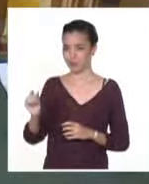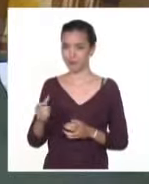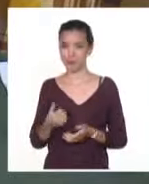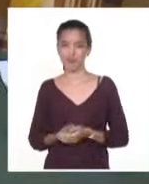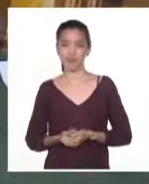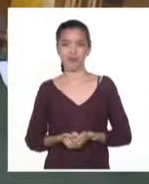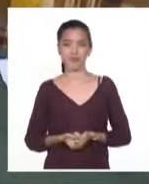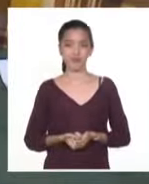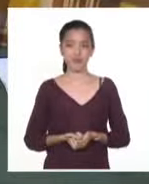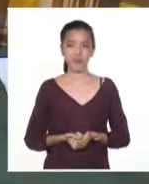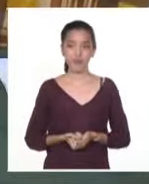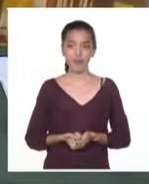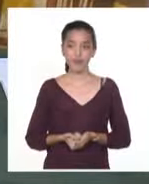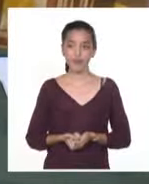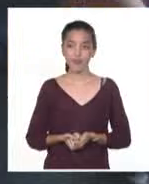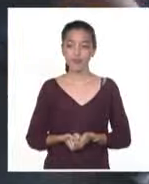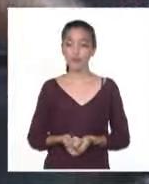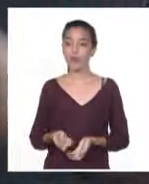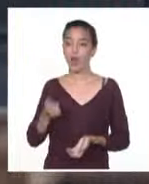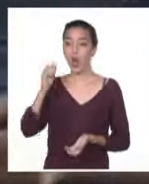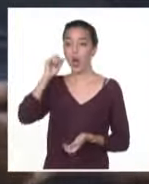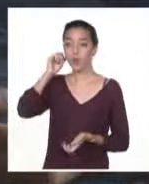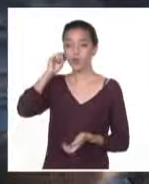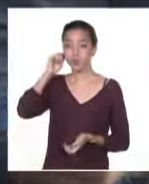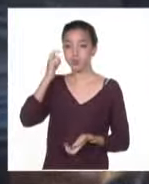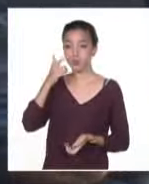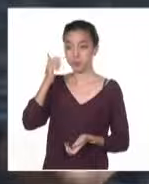Yuñaski Crespo Vaquero, y el gobernador Manuel